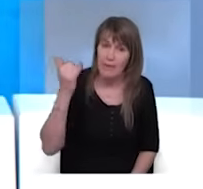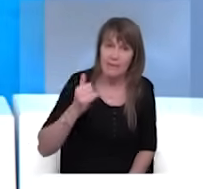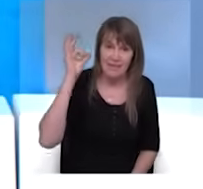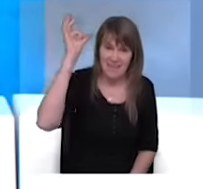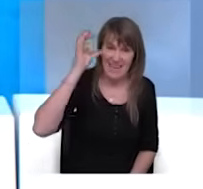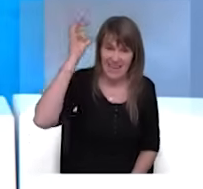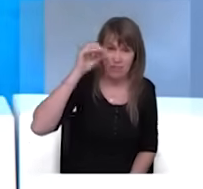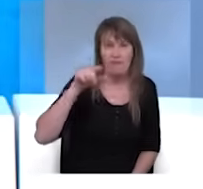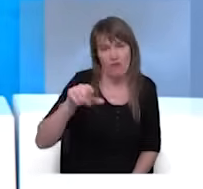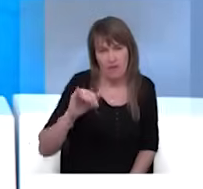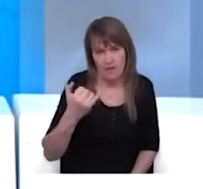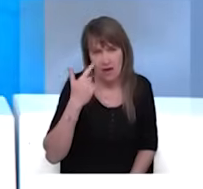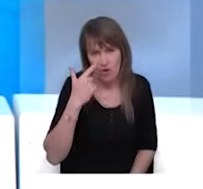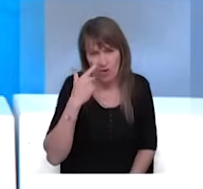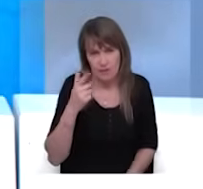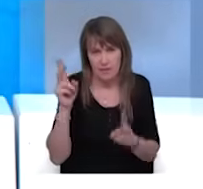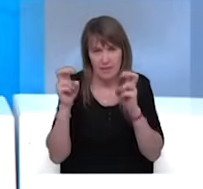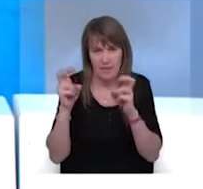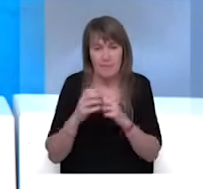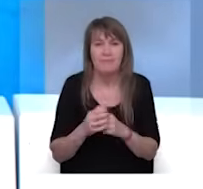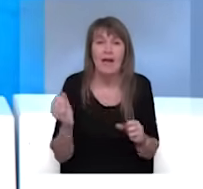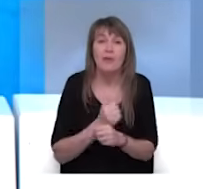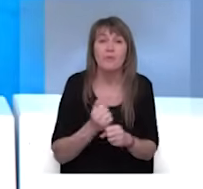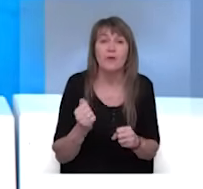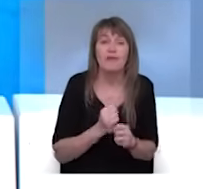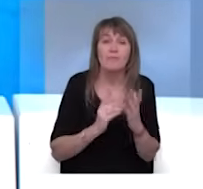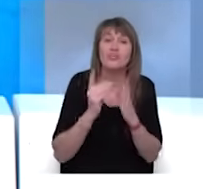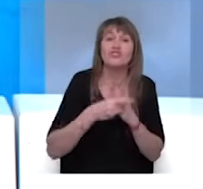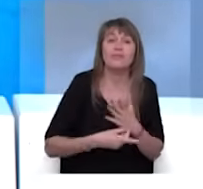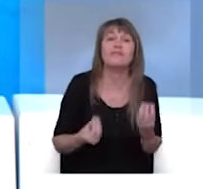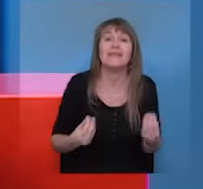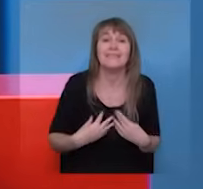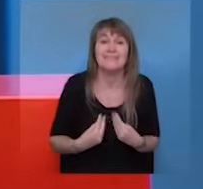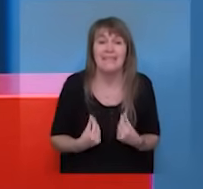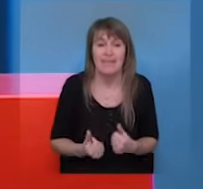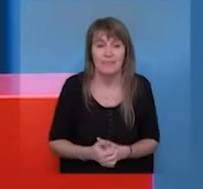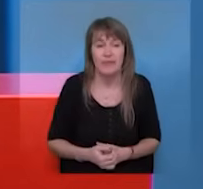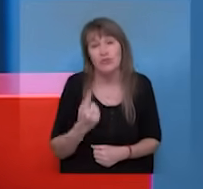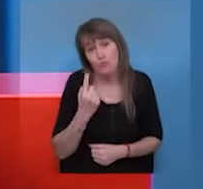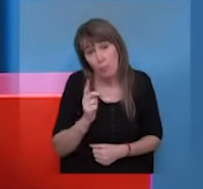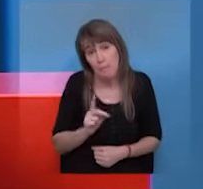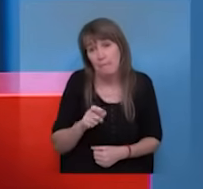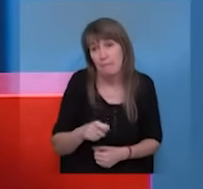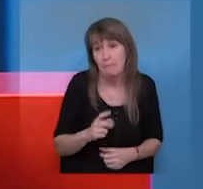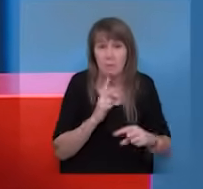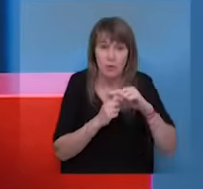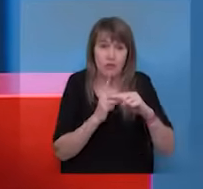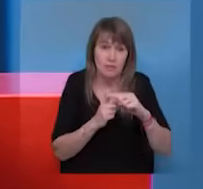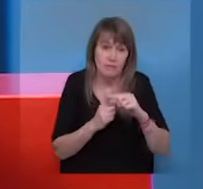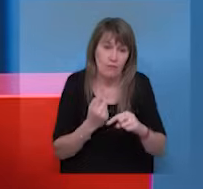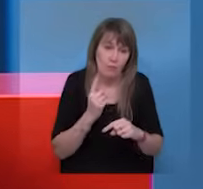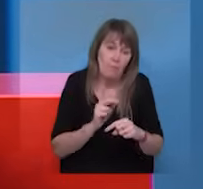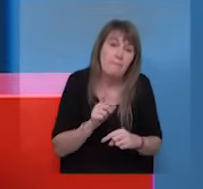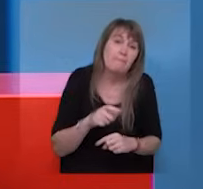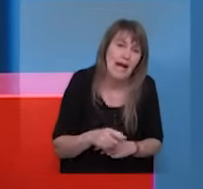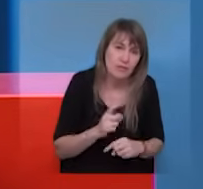vos venís trabajando hace un montón qué te genera esta aprobación de este proyecto creo que es un paso adelante este a